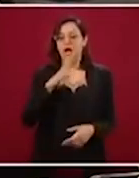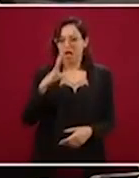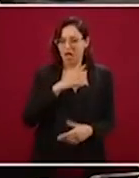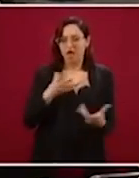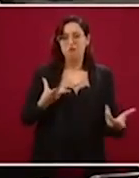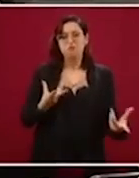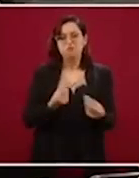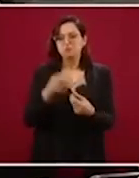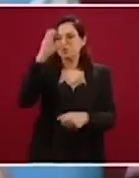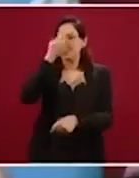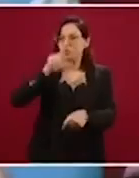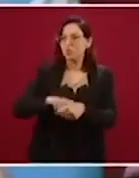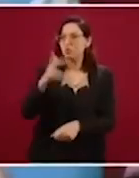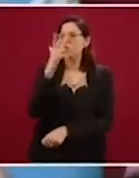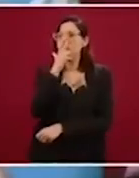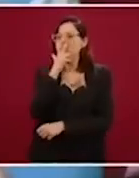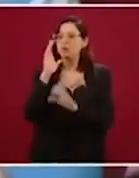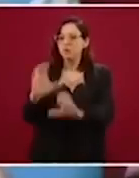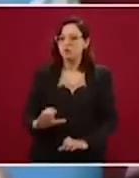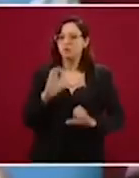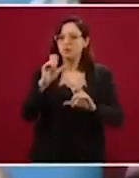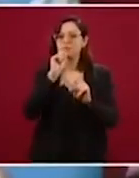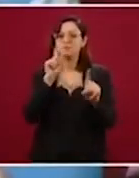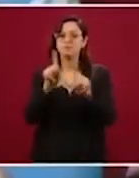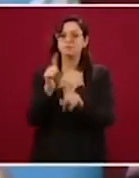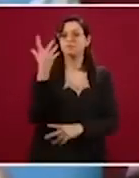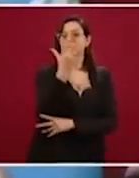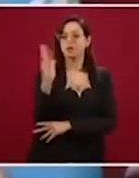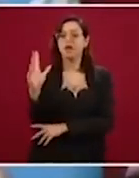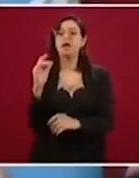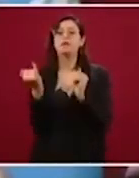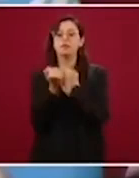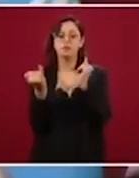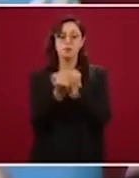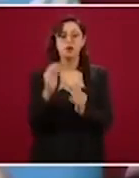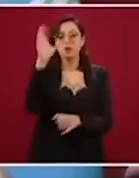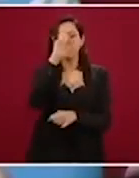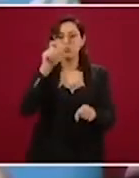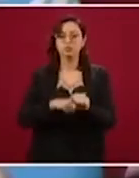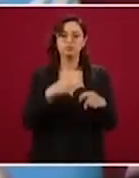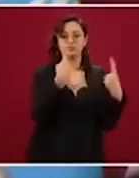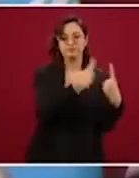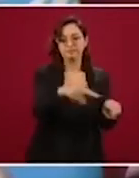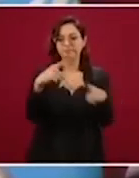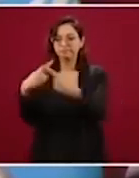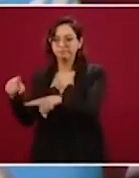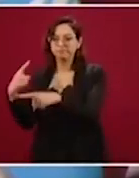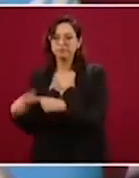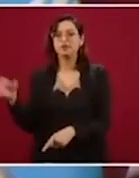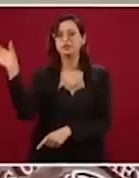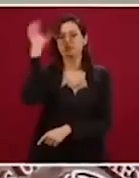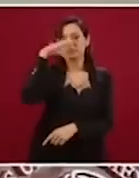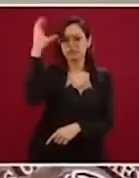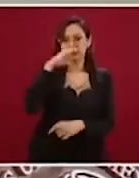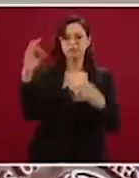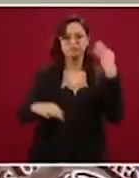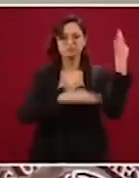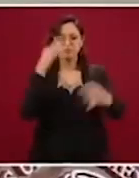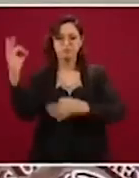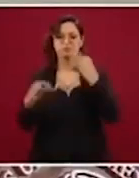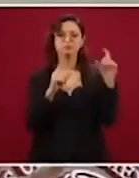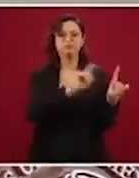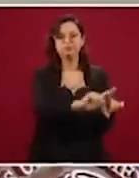patrimonio cultural y natural, un diálogo intercultural y la promoción de la ciencia, entre otros temas